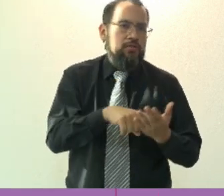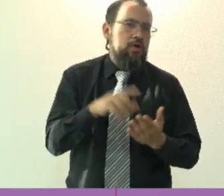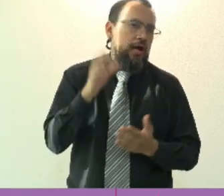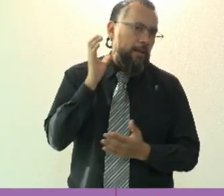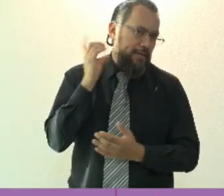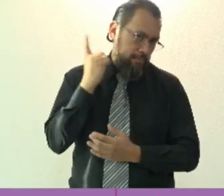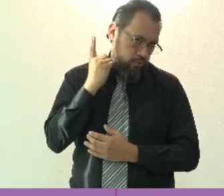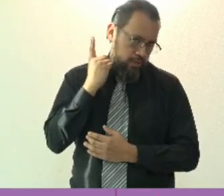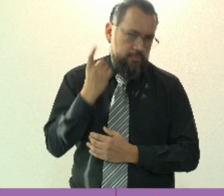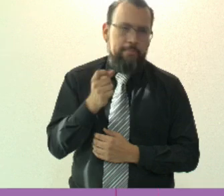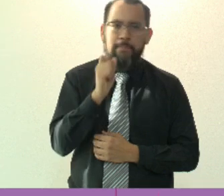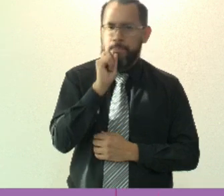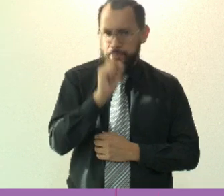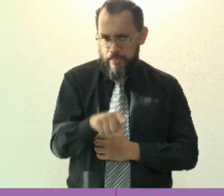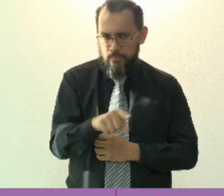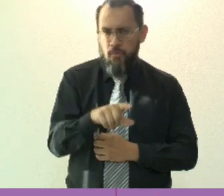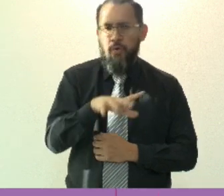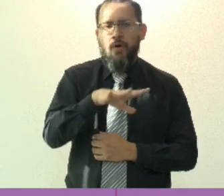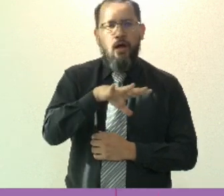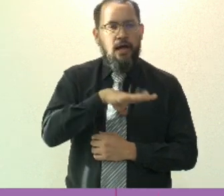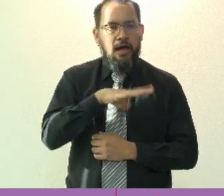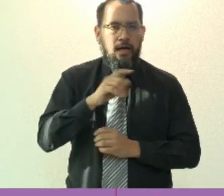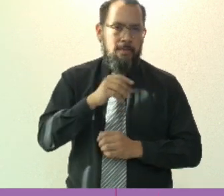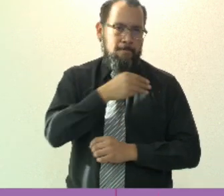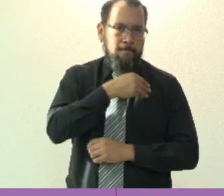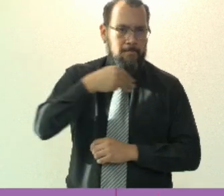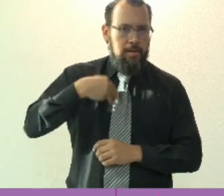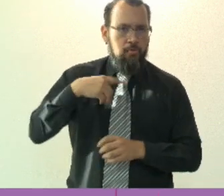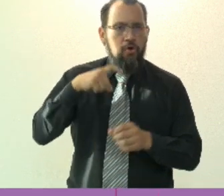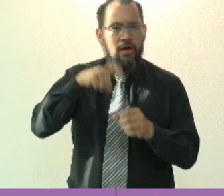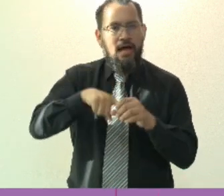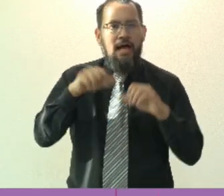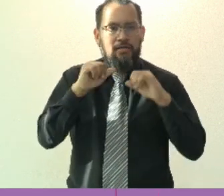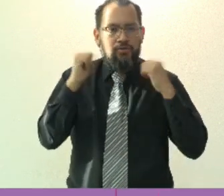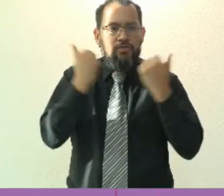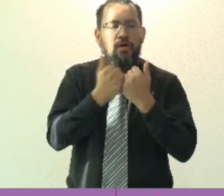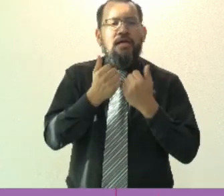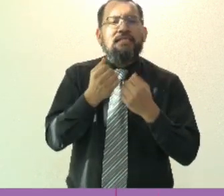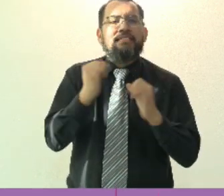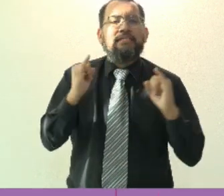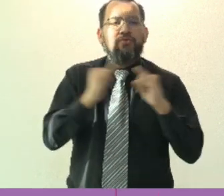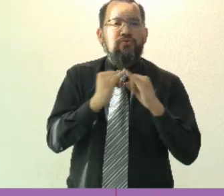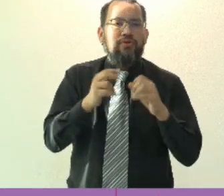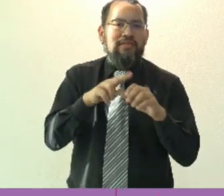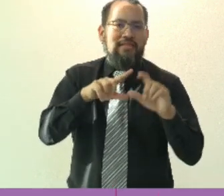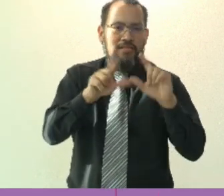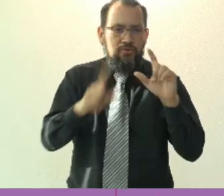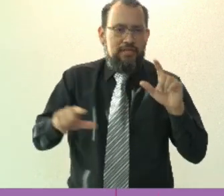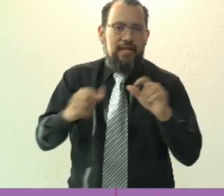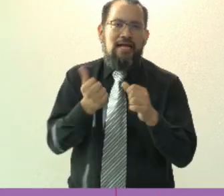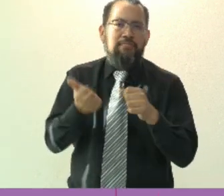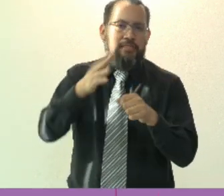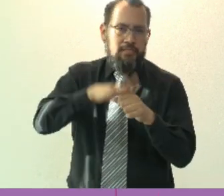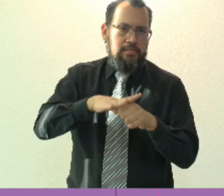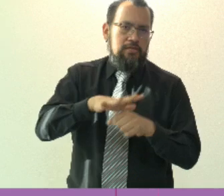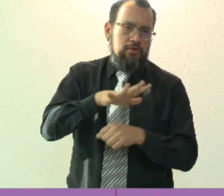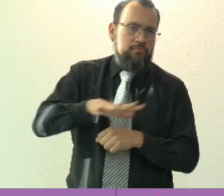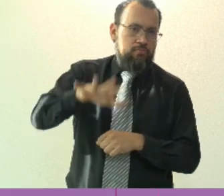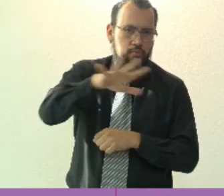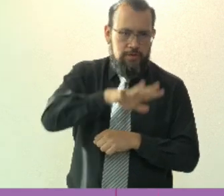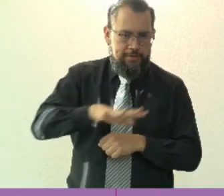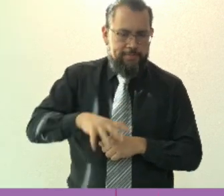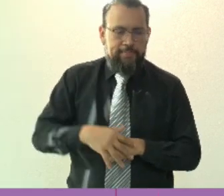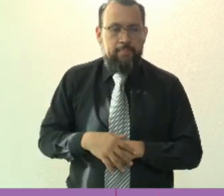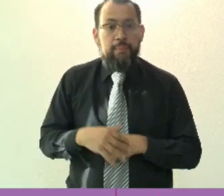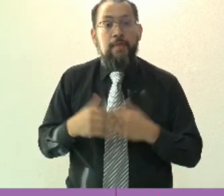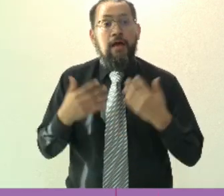Diputados y es miembro asociado del Instituto Nacional de Administración Pública. De 2016 a